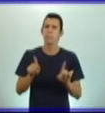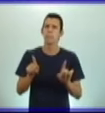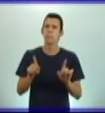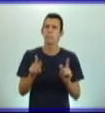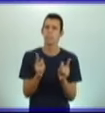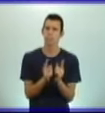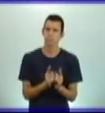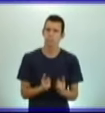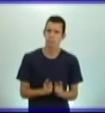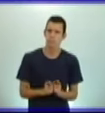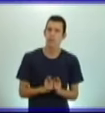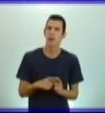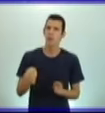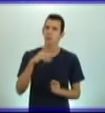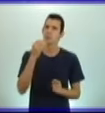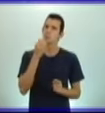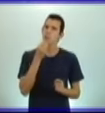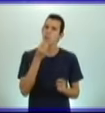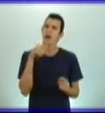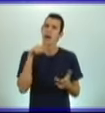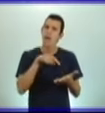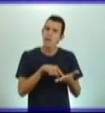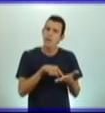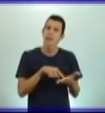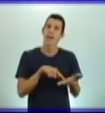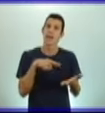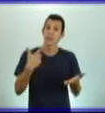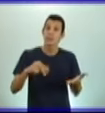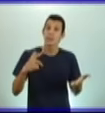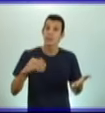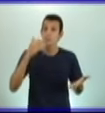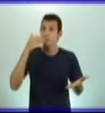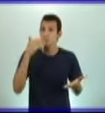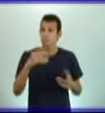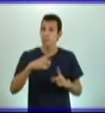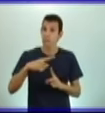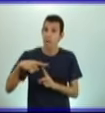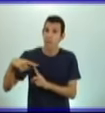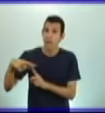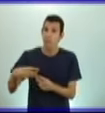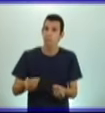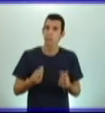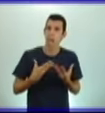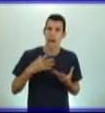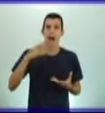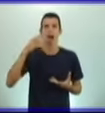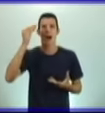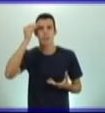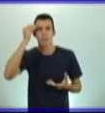del capítulo que abarcan todas las funciones potenciales que, bueno, lógicamente por tiempo no pudimos ver.